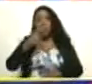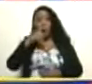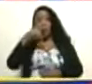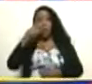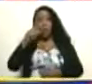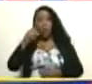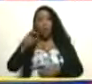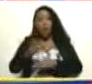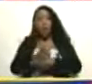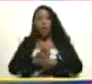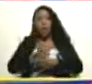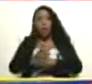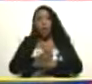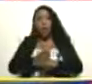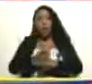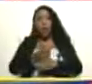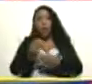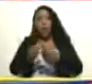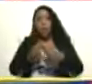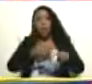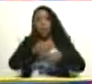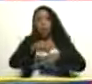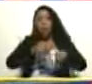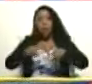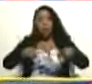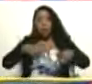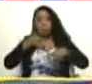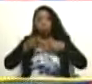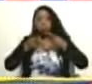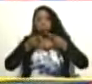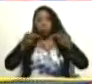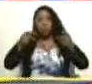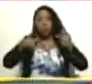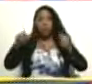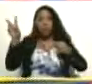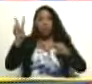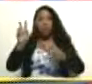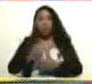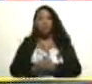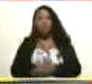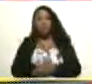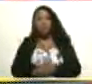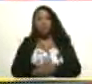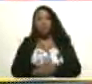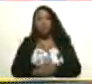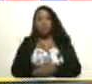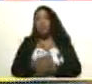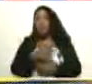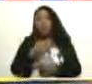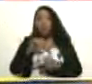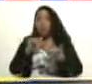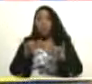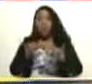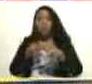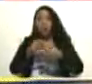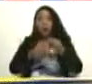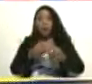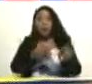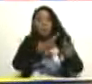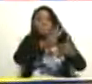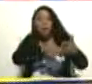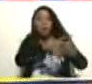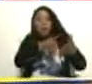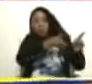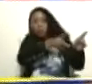de gobierno como coordinador de las políticas públicas en Venezuela. No es lo mismo un plan de trabajo elaborado